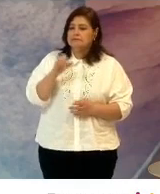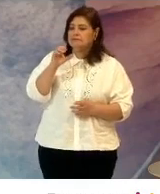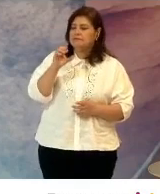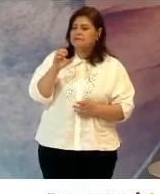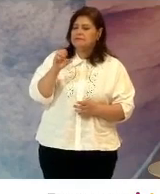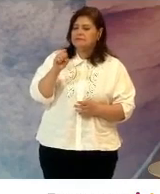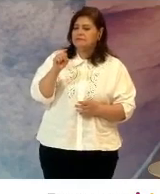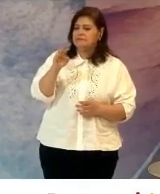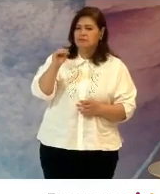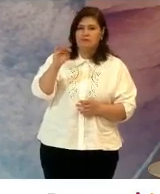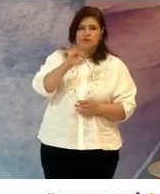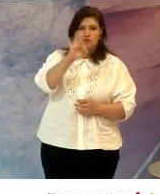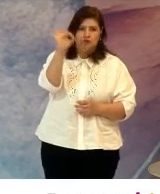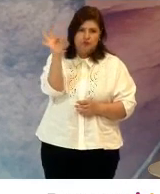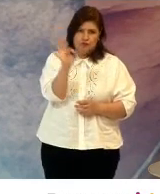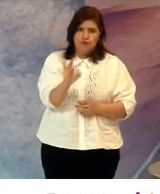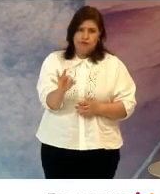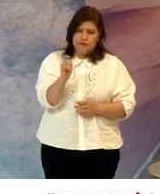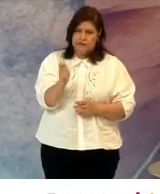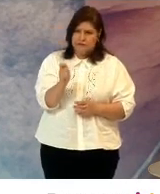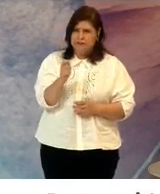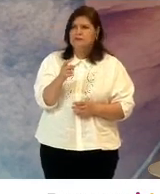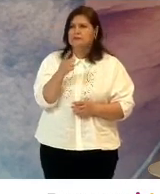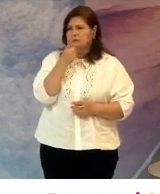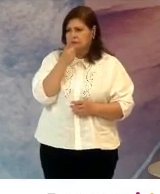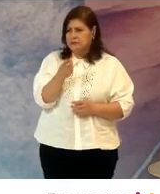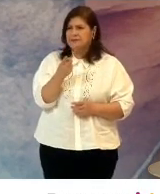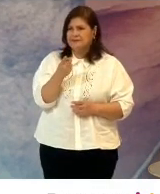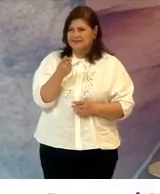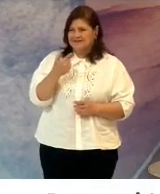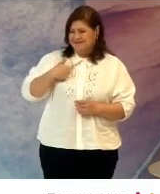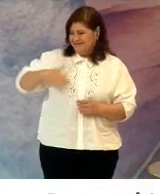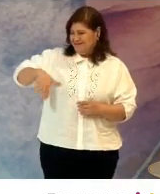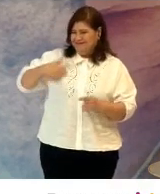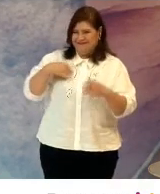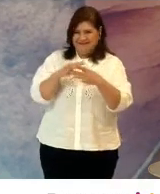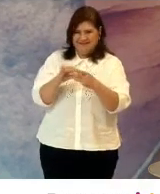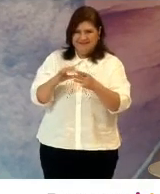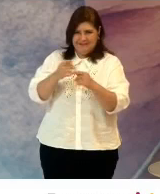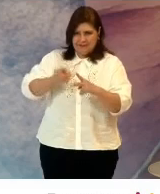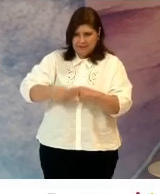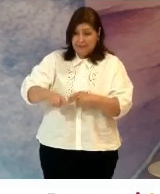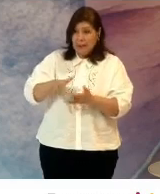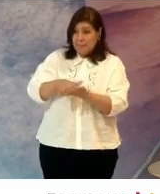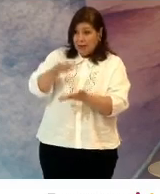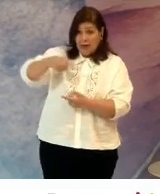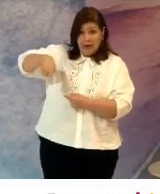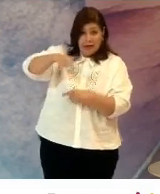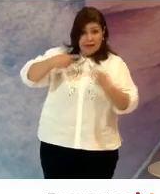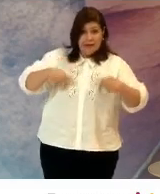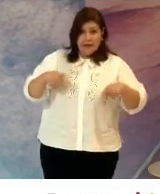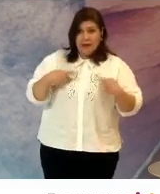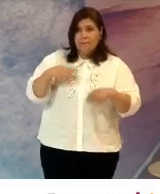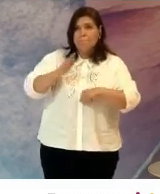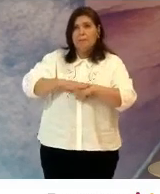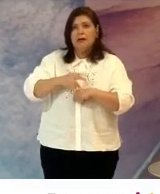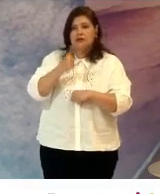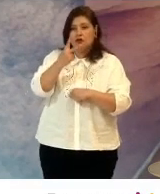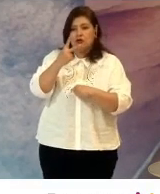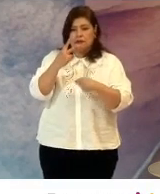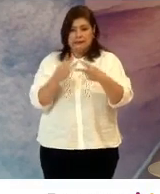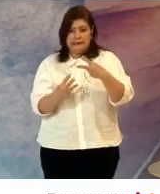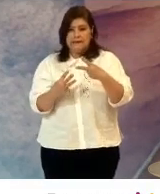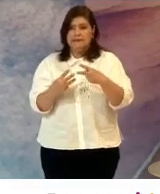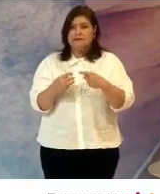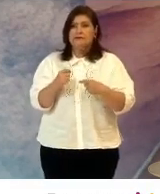Y es como el 69% con el que empecé. La mayoría de las personas, más de 2/3